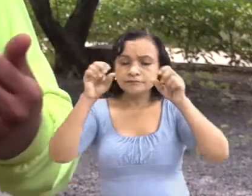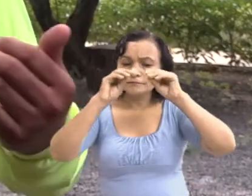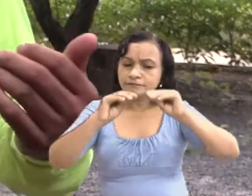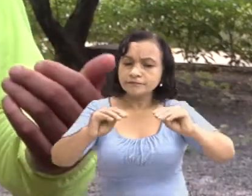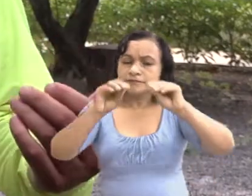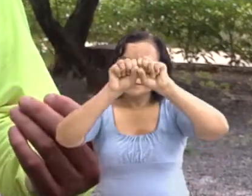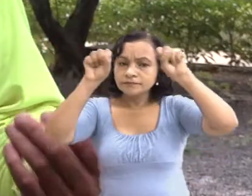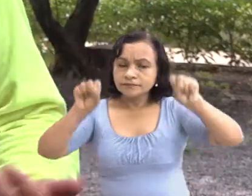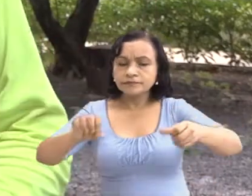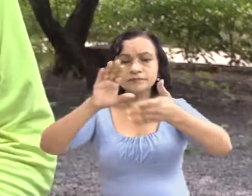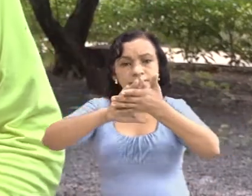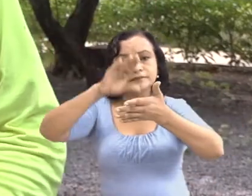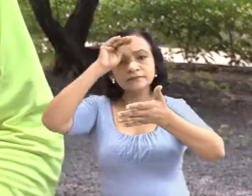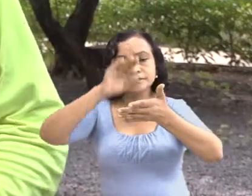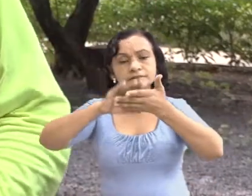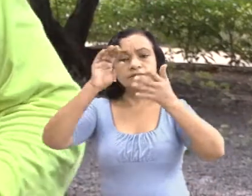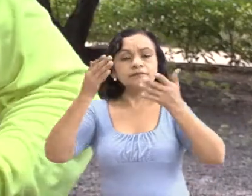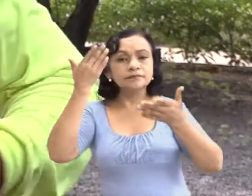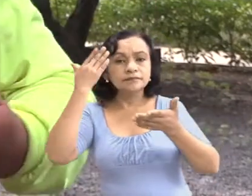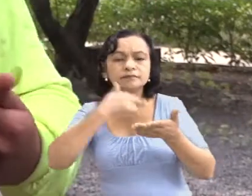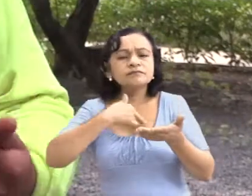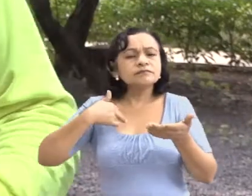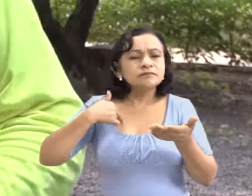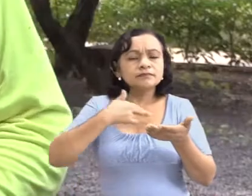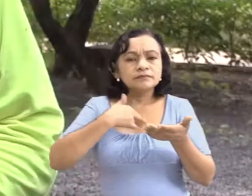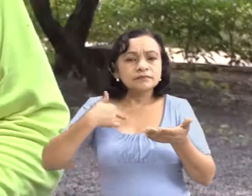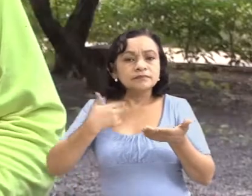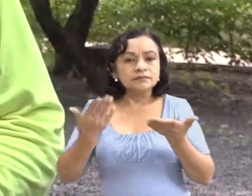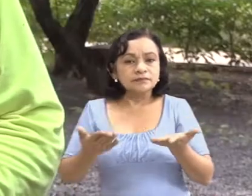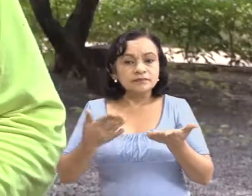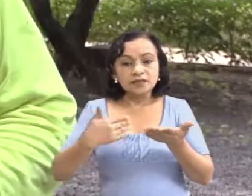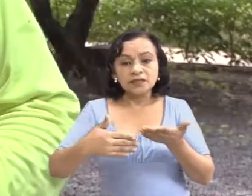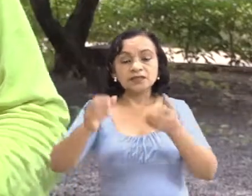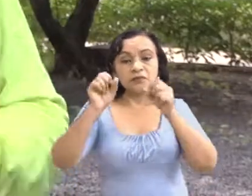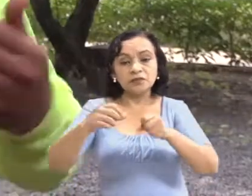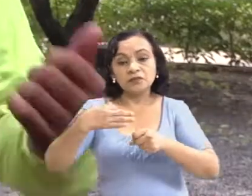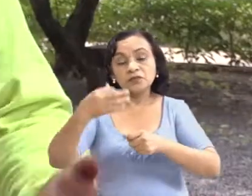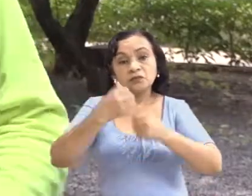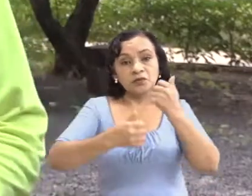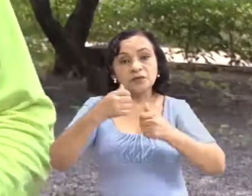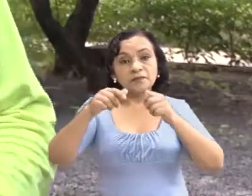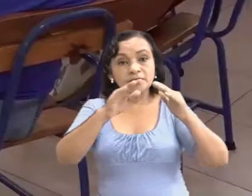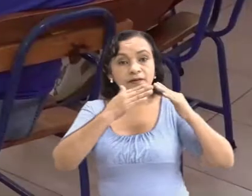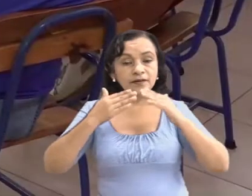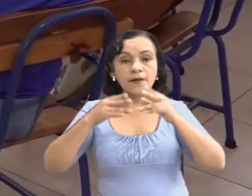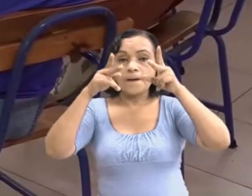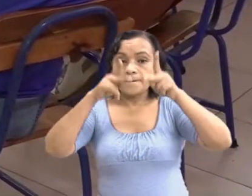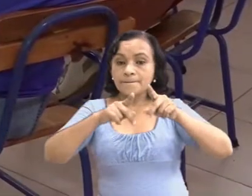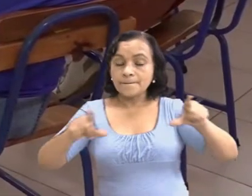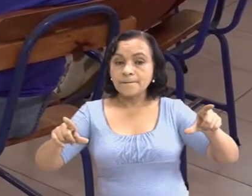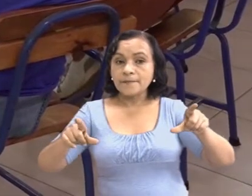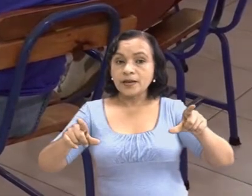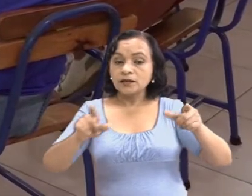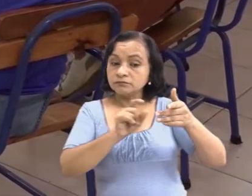estamos capacitándonos en constante conocimiento para saber actuar y enfrentar las situaciones que se puedan presentar en nuestra comunidad. Contar con un